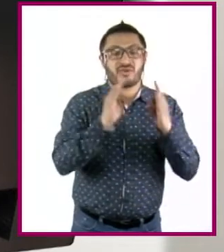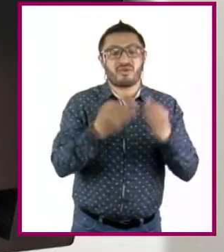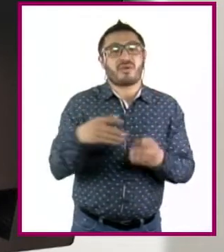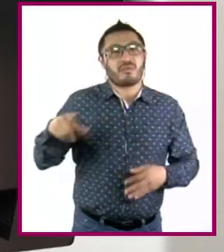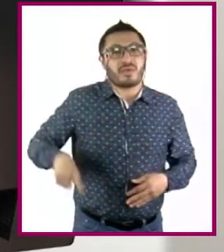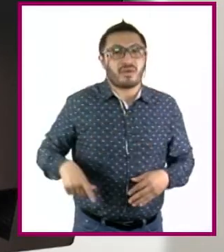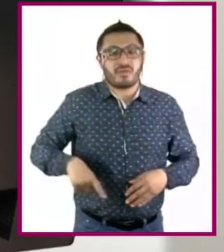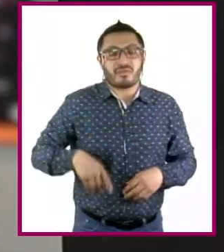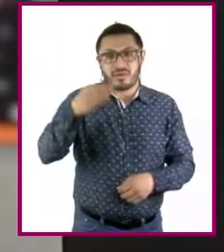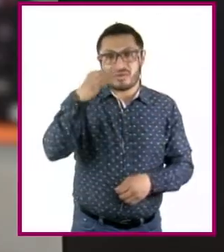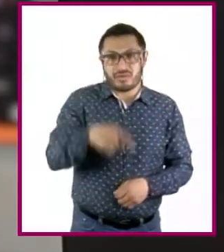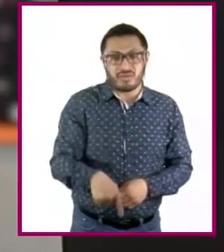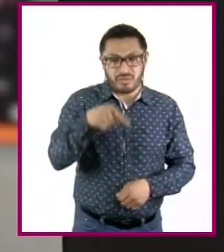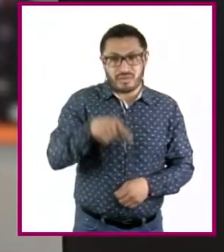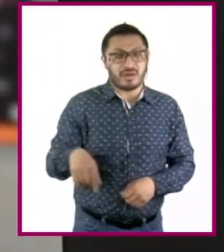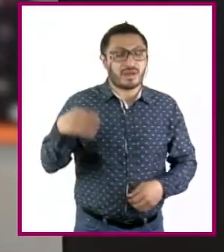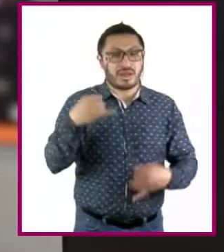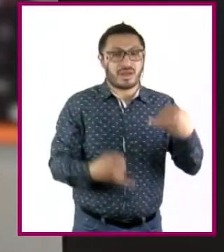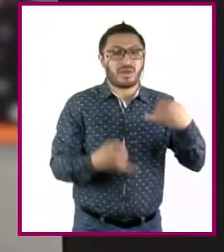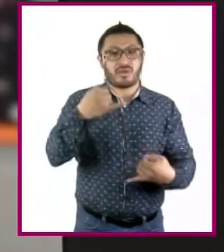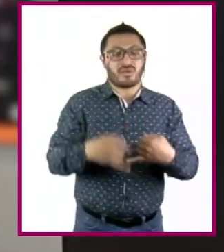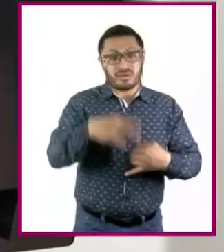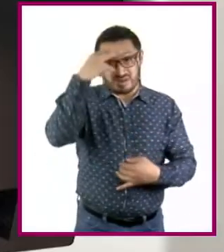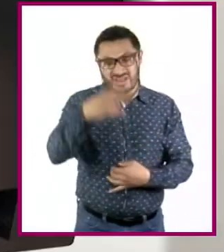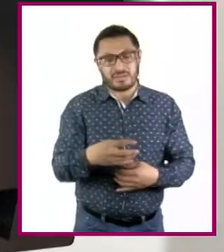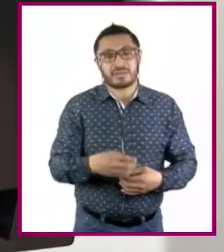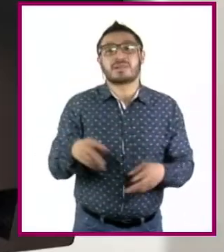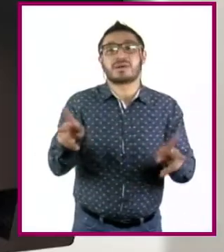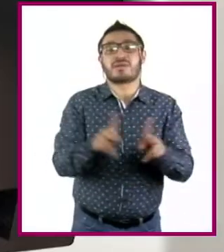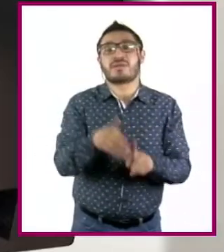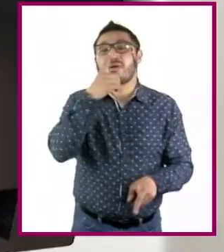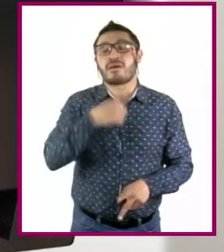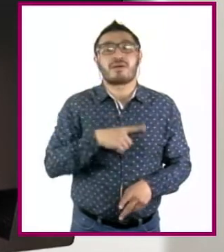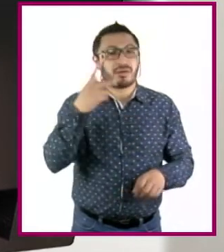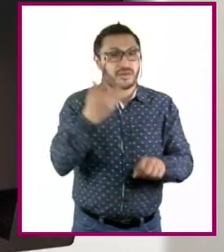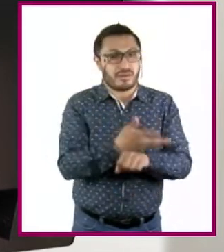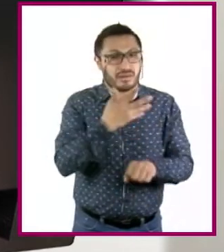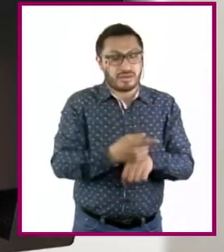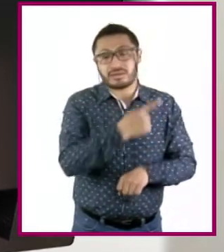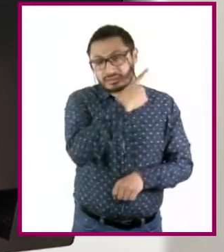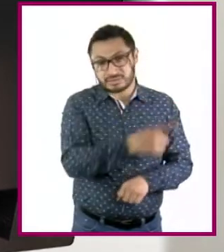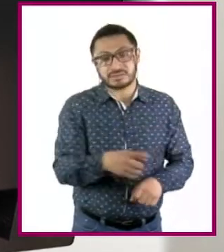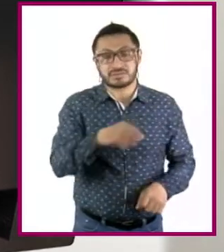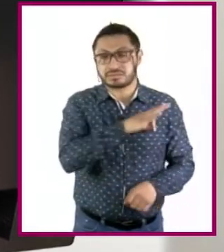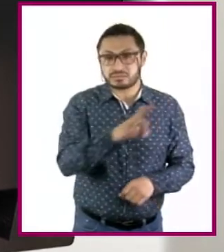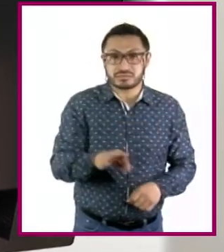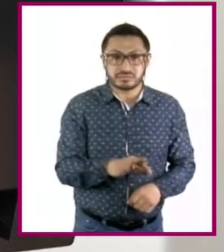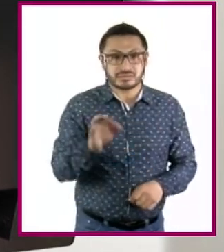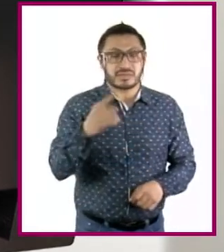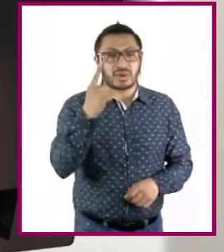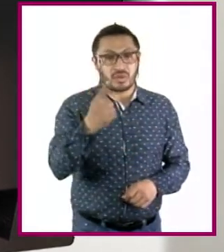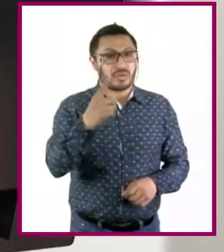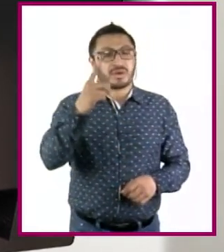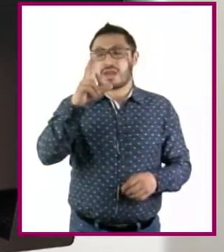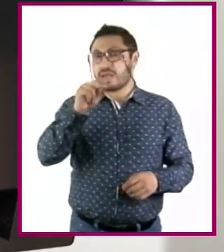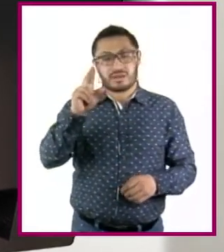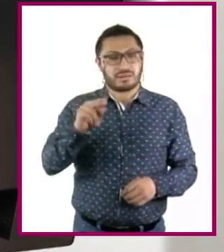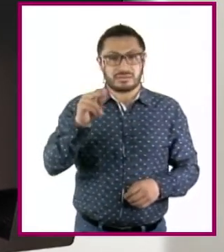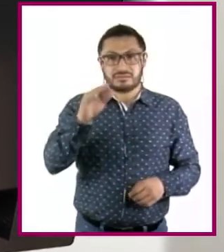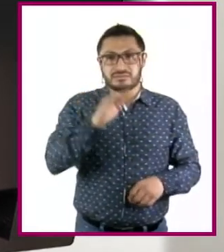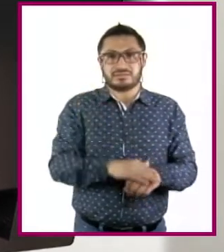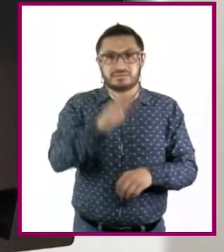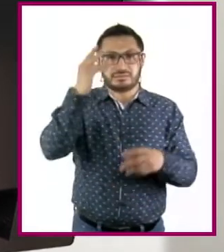actualmente de impartir justicia. Bueno, me dijo mi primo que hay países como Estados Unidos, donde puede ser no una sola persona la que determine